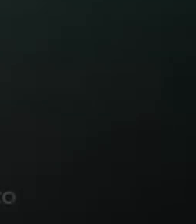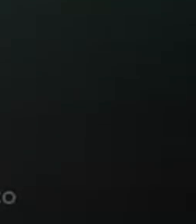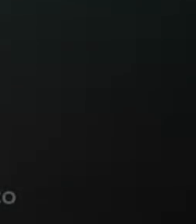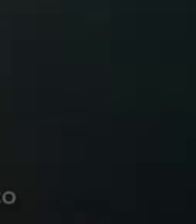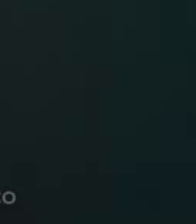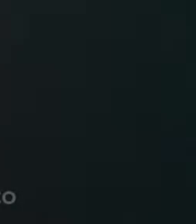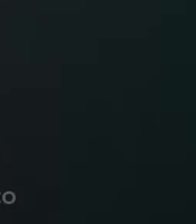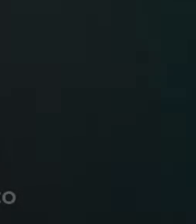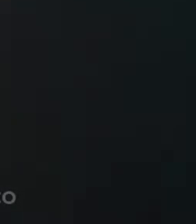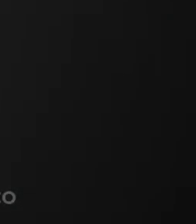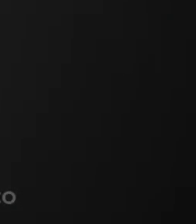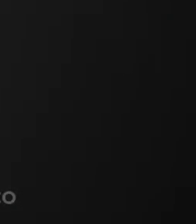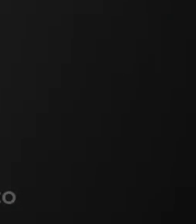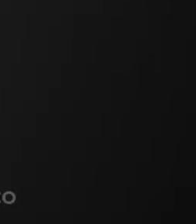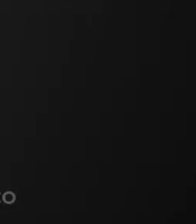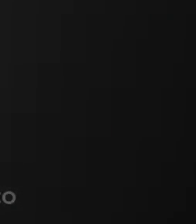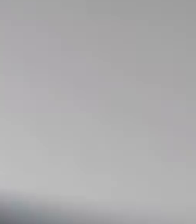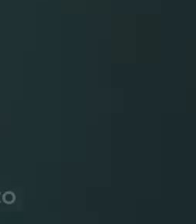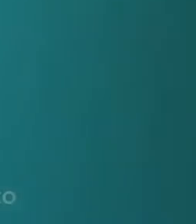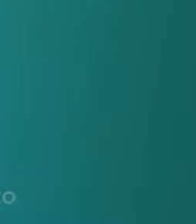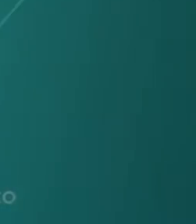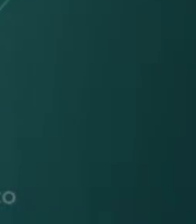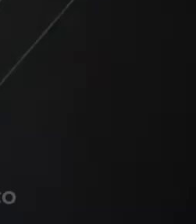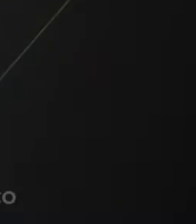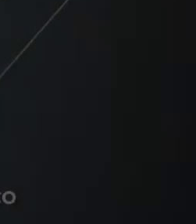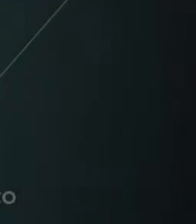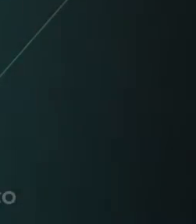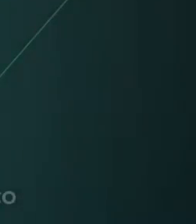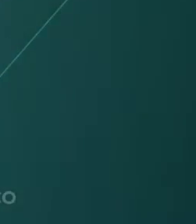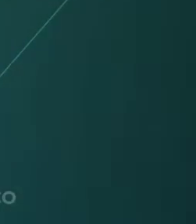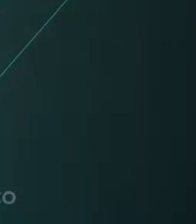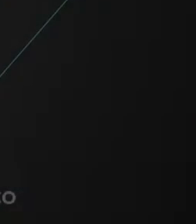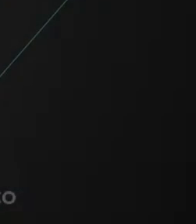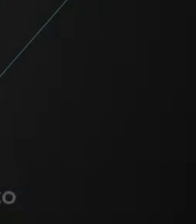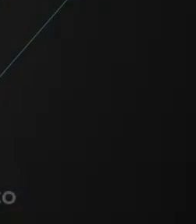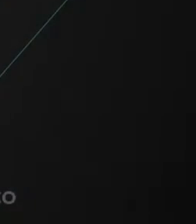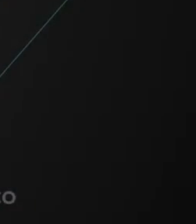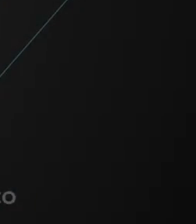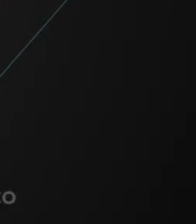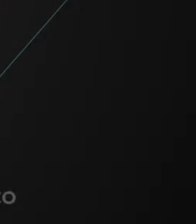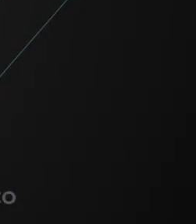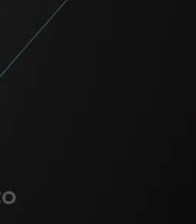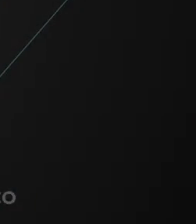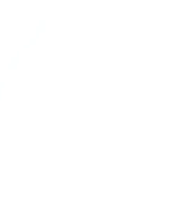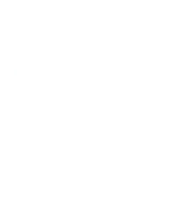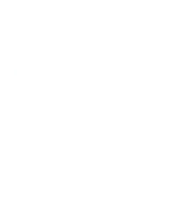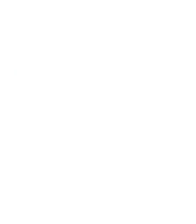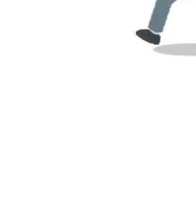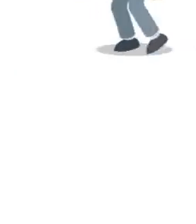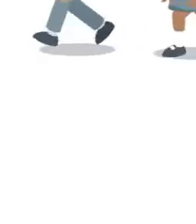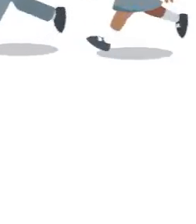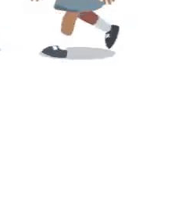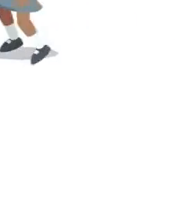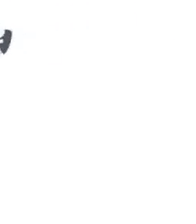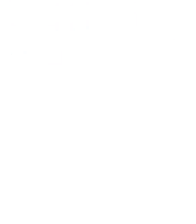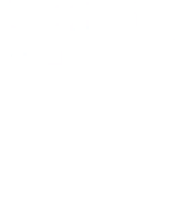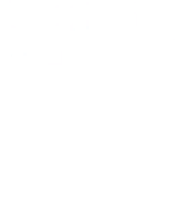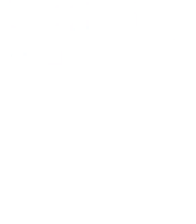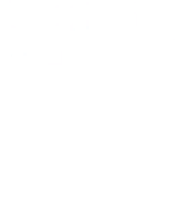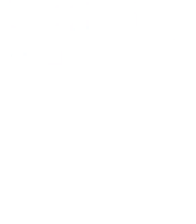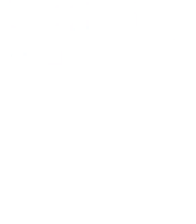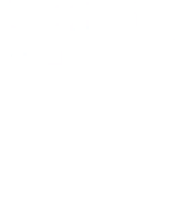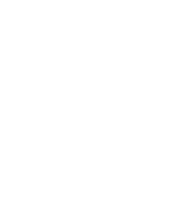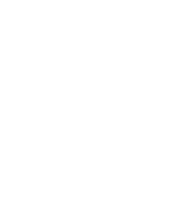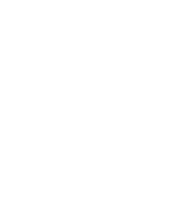Te agradecemos estos 13 años al aire. Capital 21, corazón de la capital.